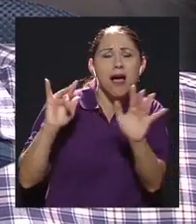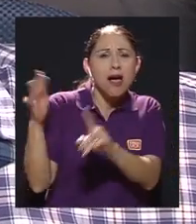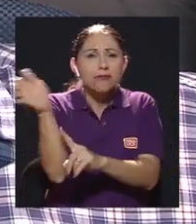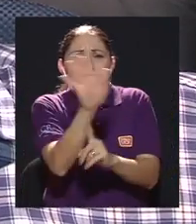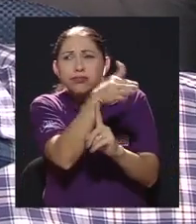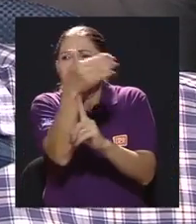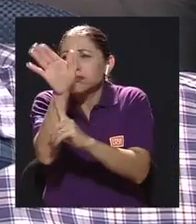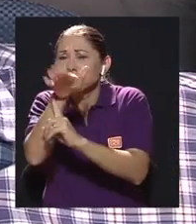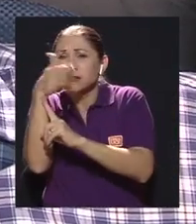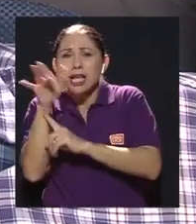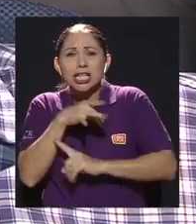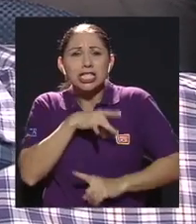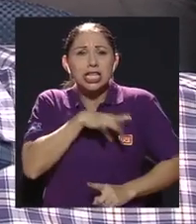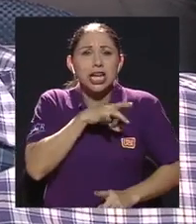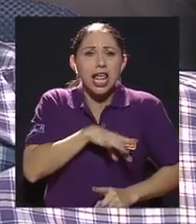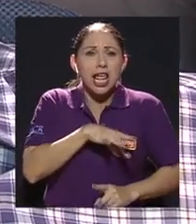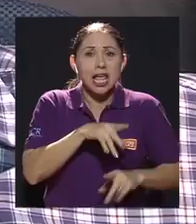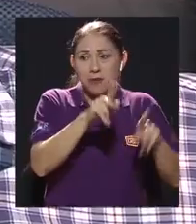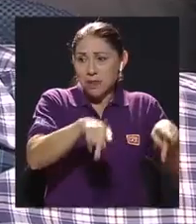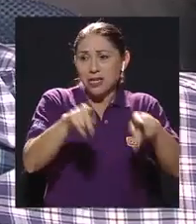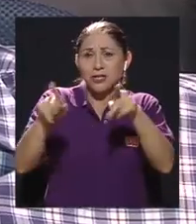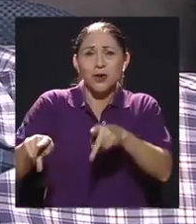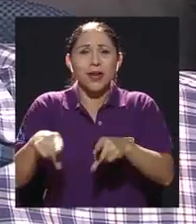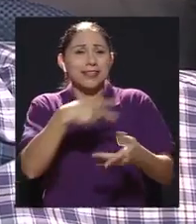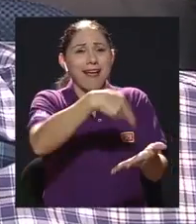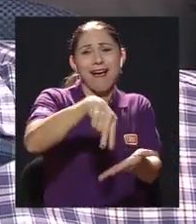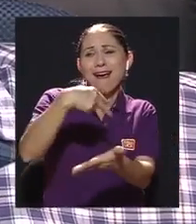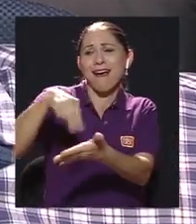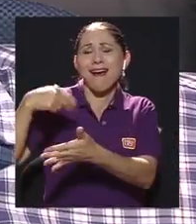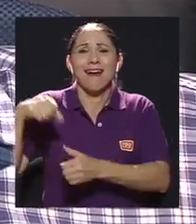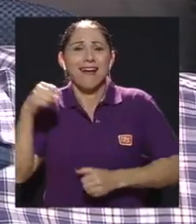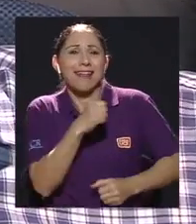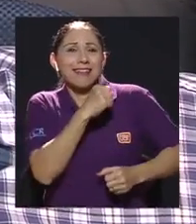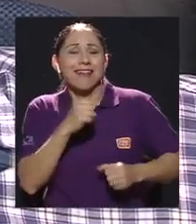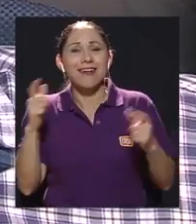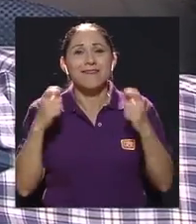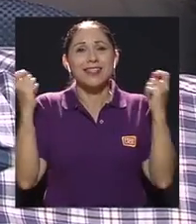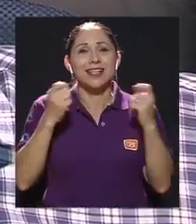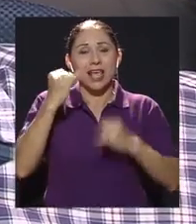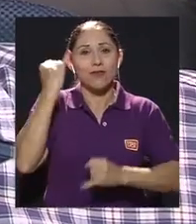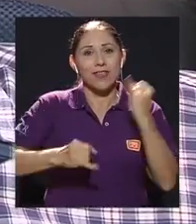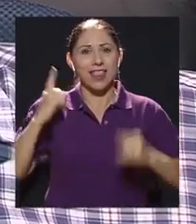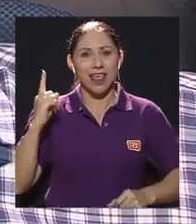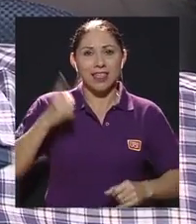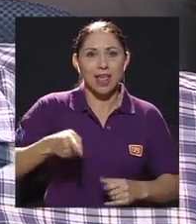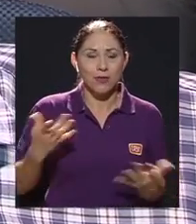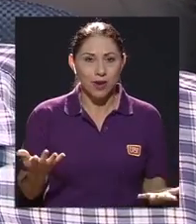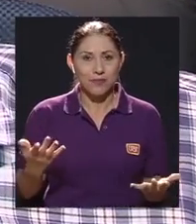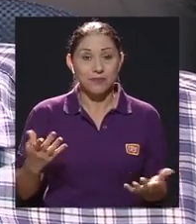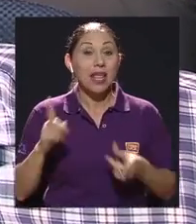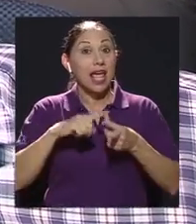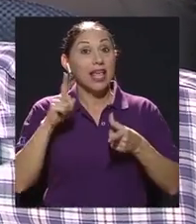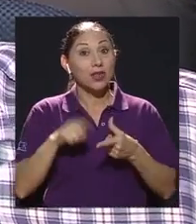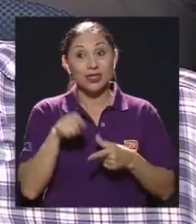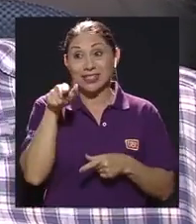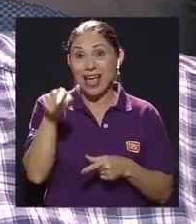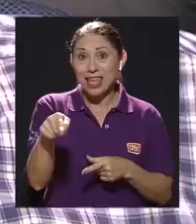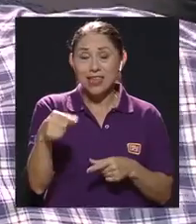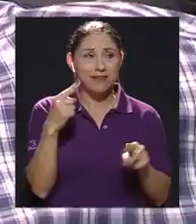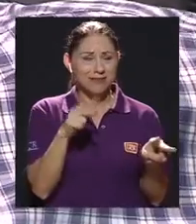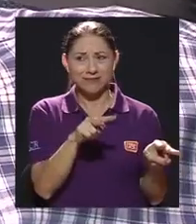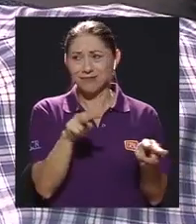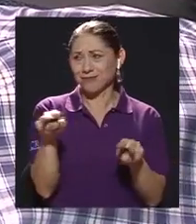muchachos cantaban y bailaban en media calle festejando el fin de la dictadura. Entonces ahí es cuando uno se